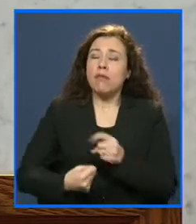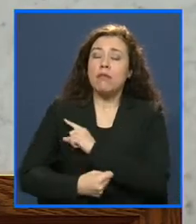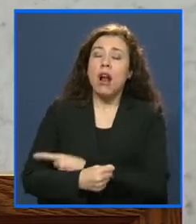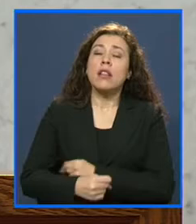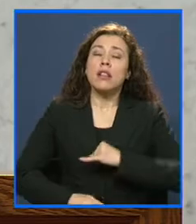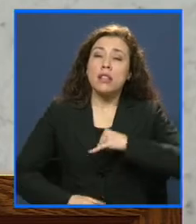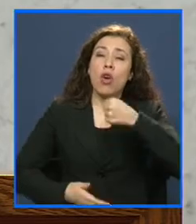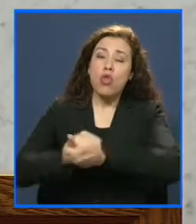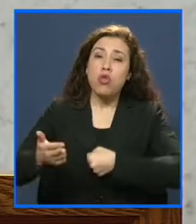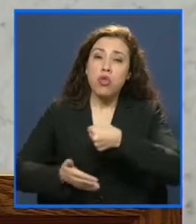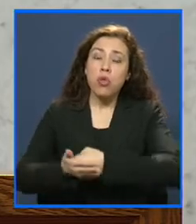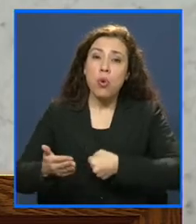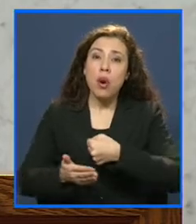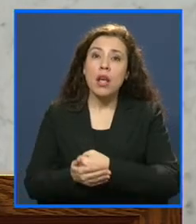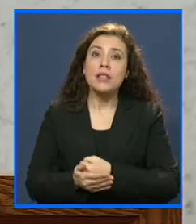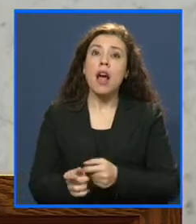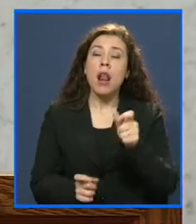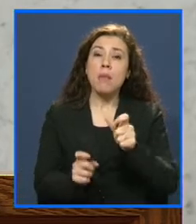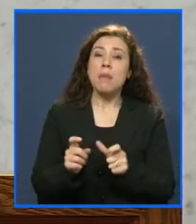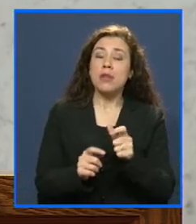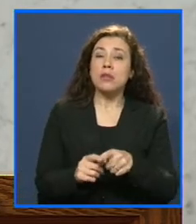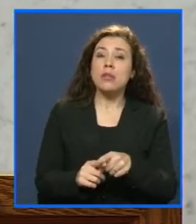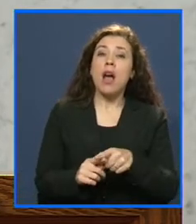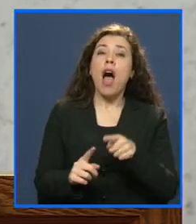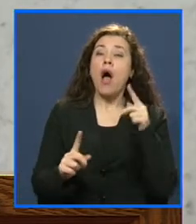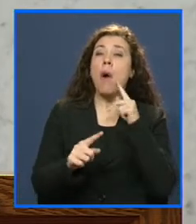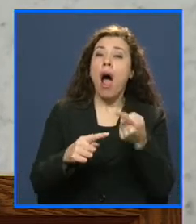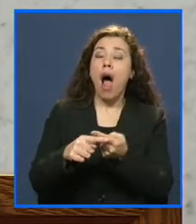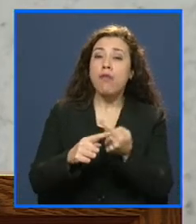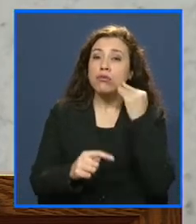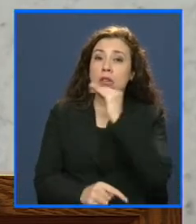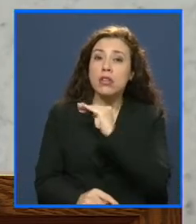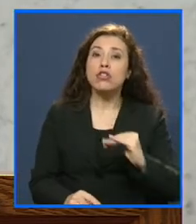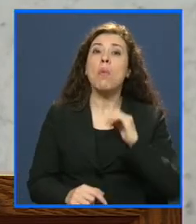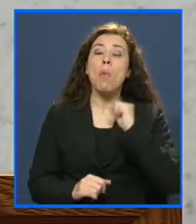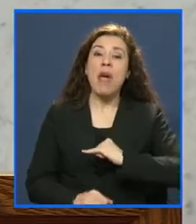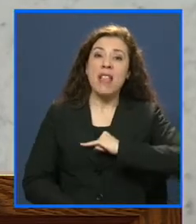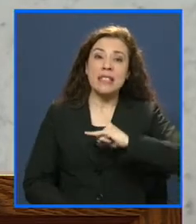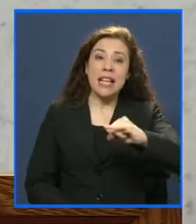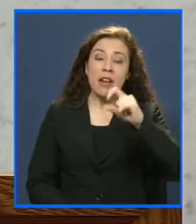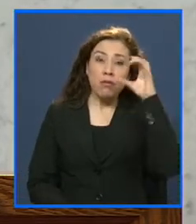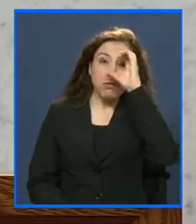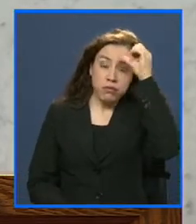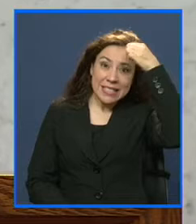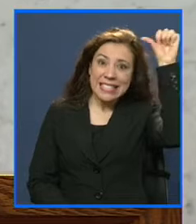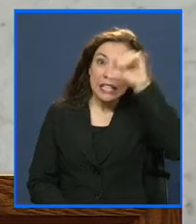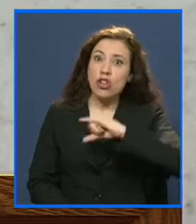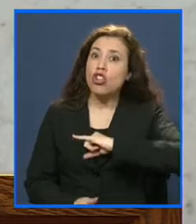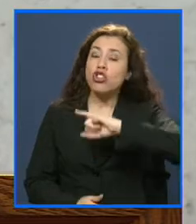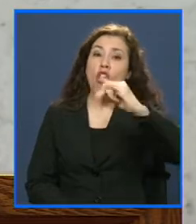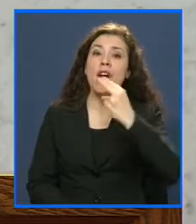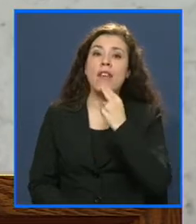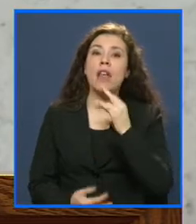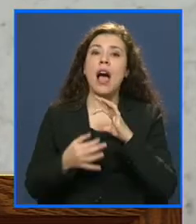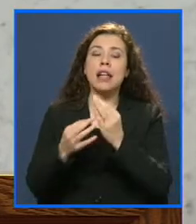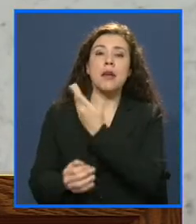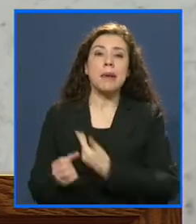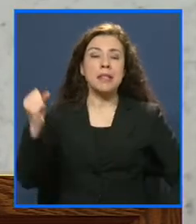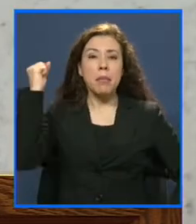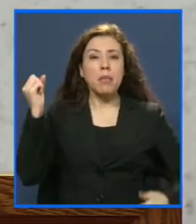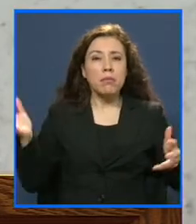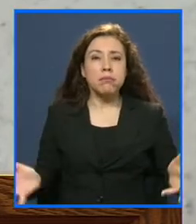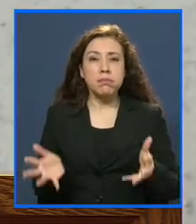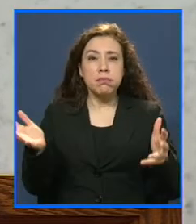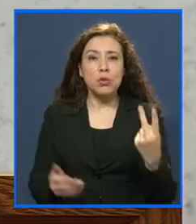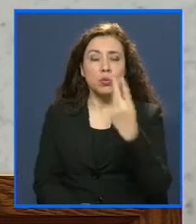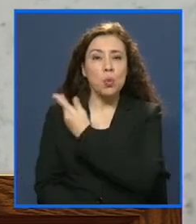luchar los pederastas podrán ser perseguidos y condenados durante toda su vida le agradezco presidente sebastián piñera por el empuje que